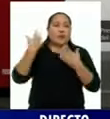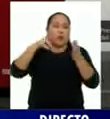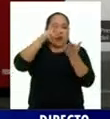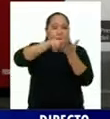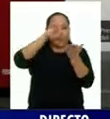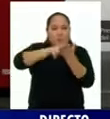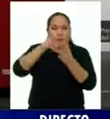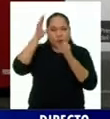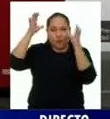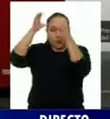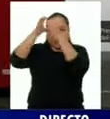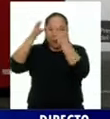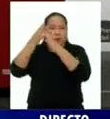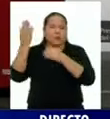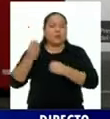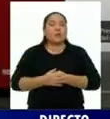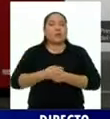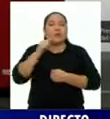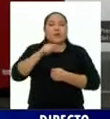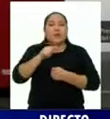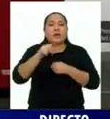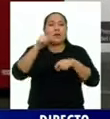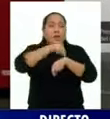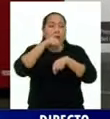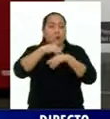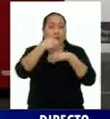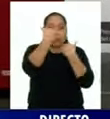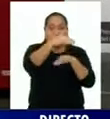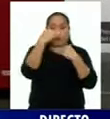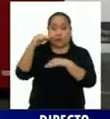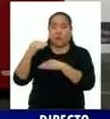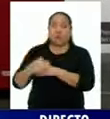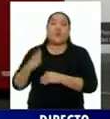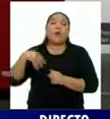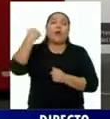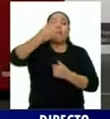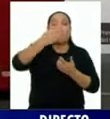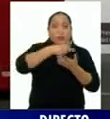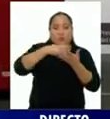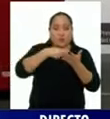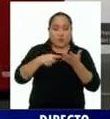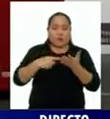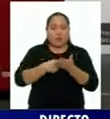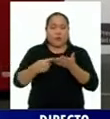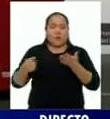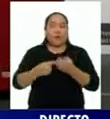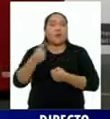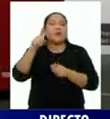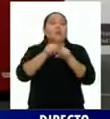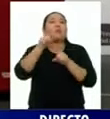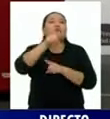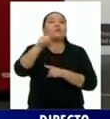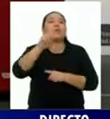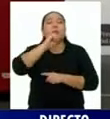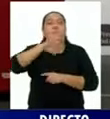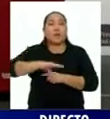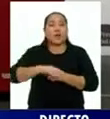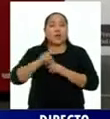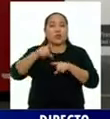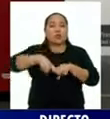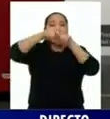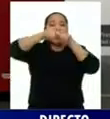el Congreso y que tienen plazo, entiendo, hasta la próxima semana para pronunciarse? Y también usted mencionaba lo de la suspensión perfecta. Quería